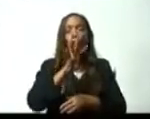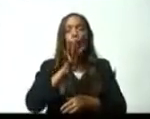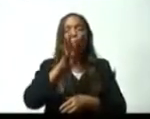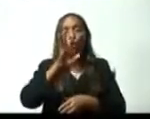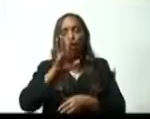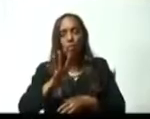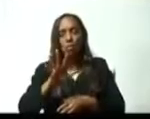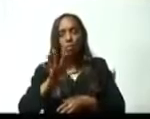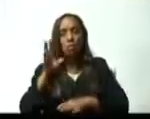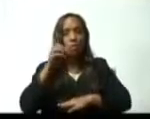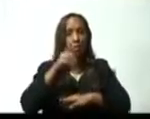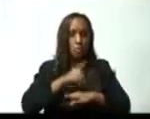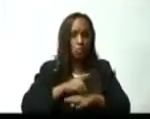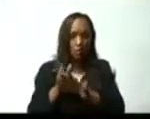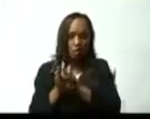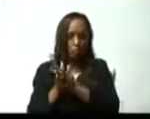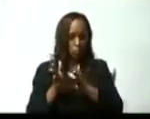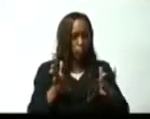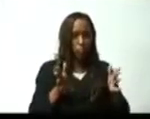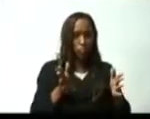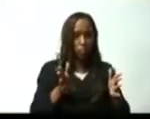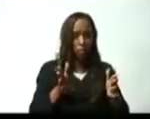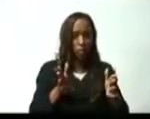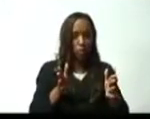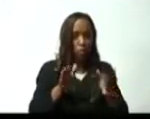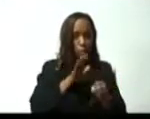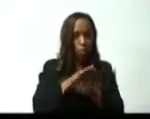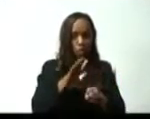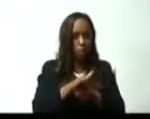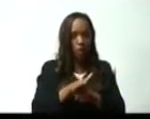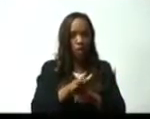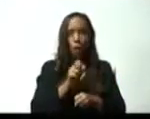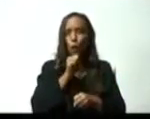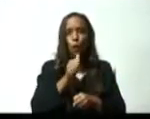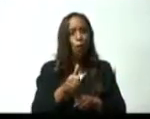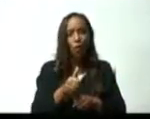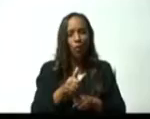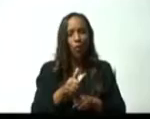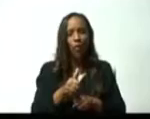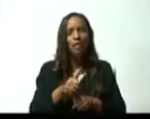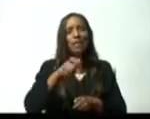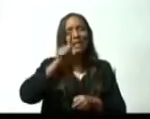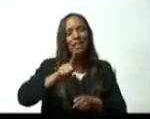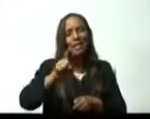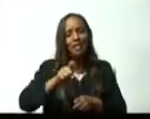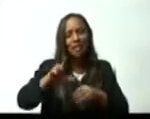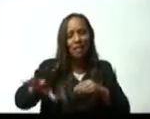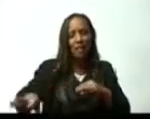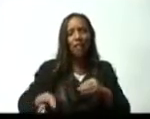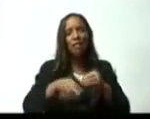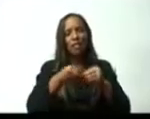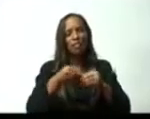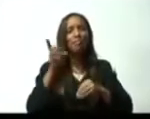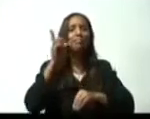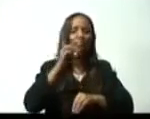que tienes tantos distritos y municipios, le va a dar brega volver a ser lo que era.